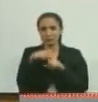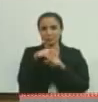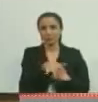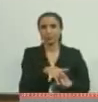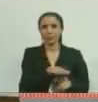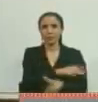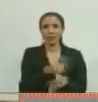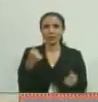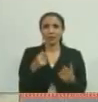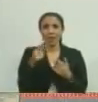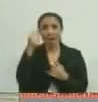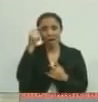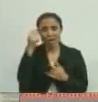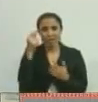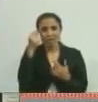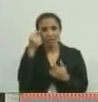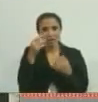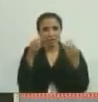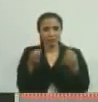en Venezuela.